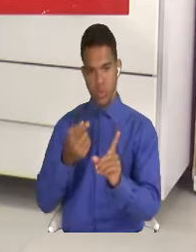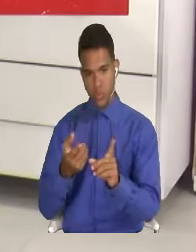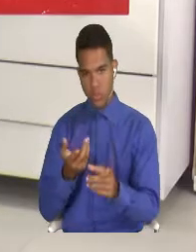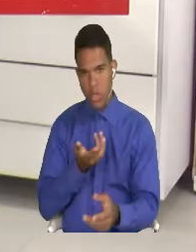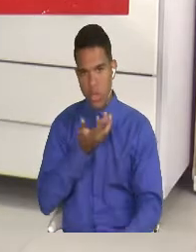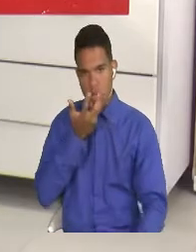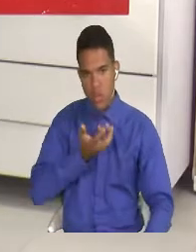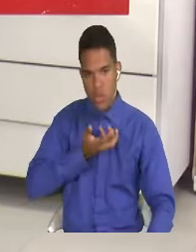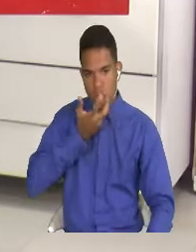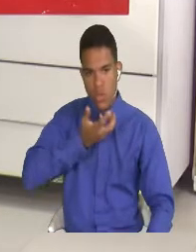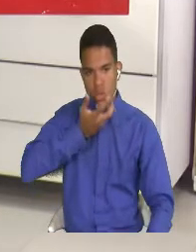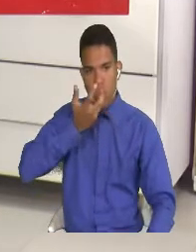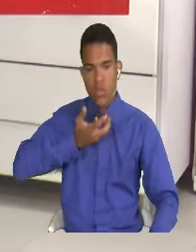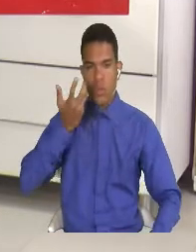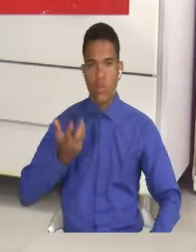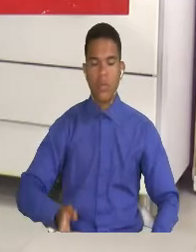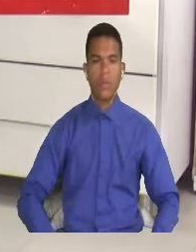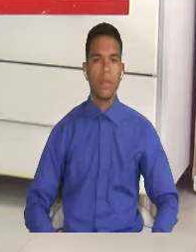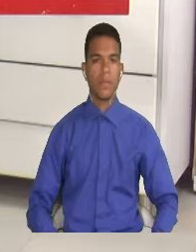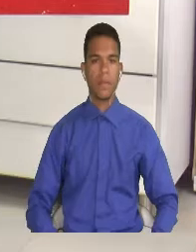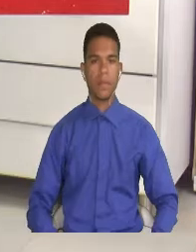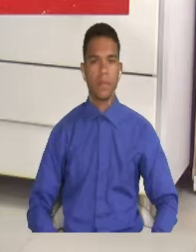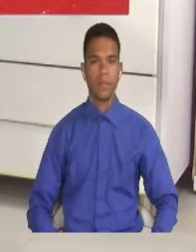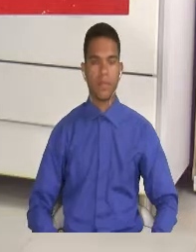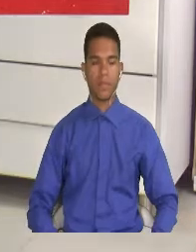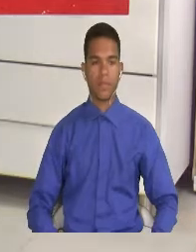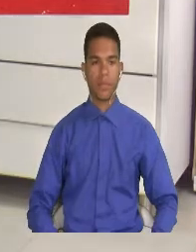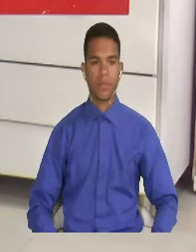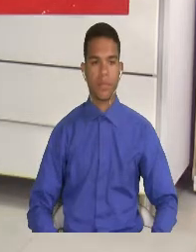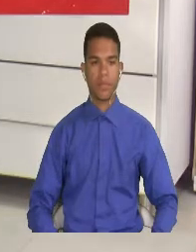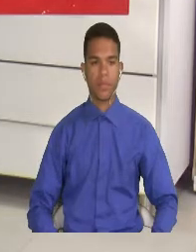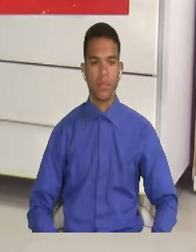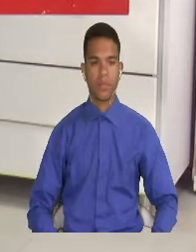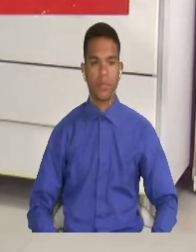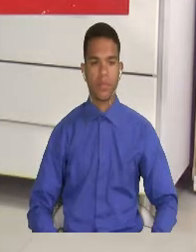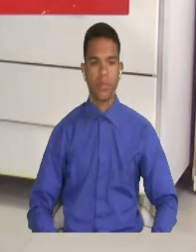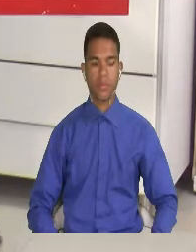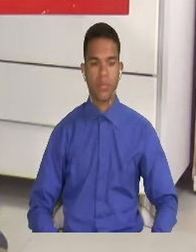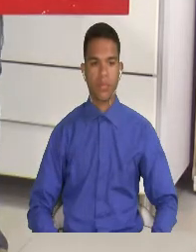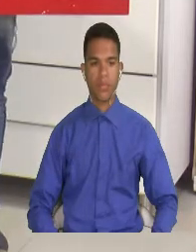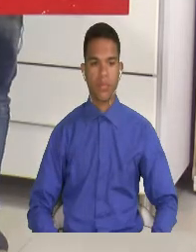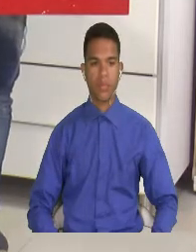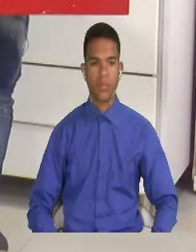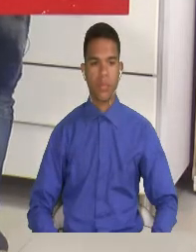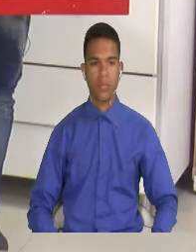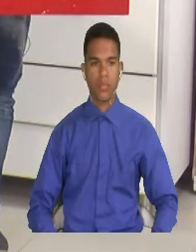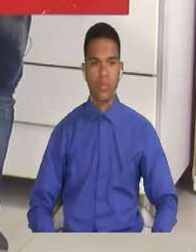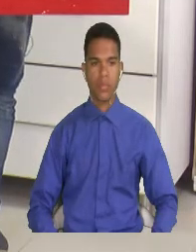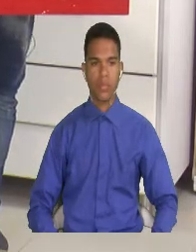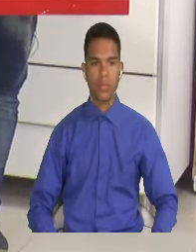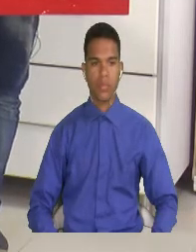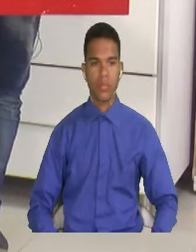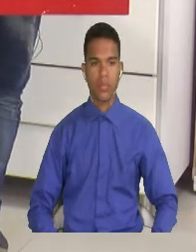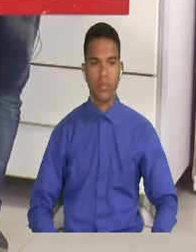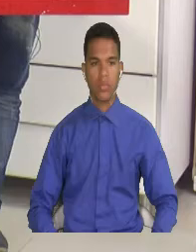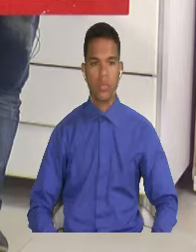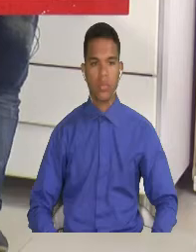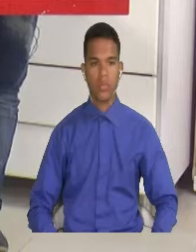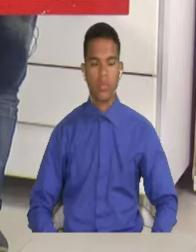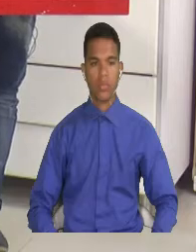poder hacer mi ensamble completo. Listo, mi Roche, entonces yo aquí llego sobre nuestro lomo. Ajá. La